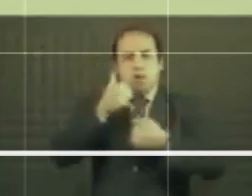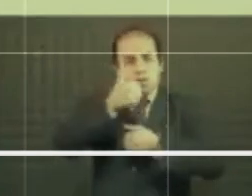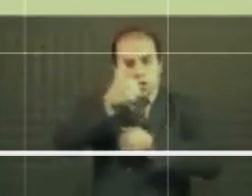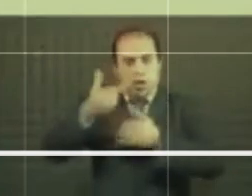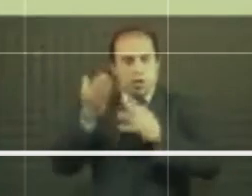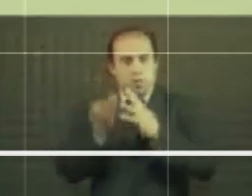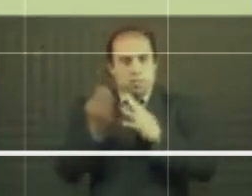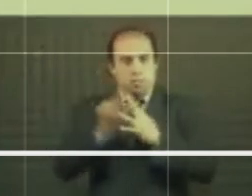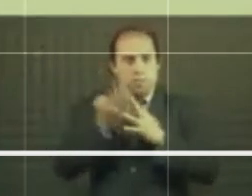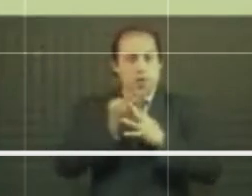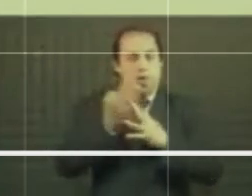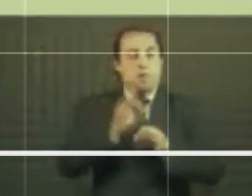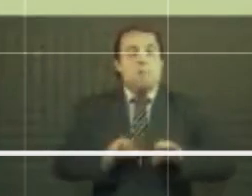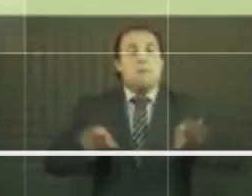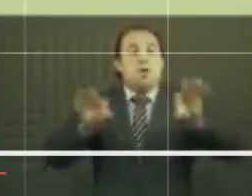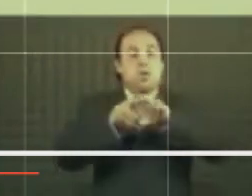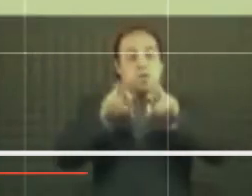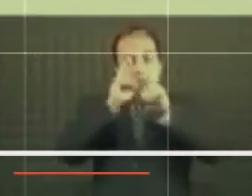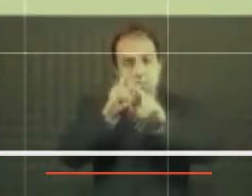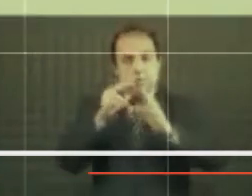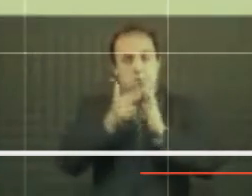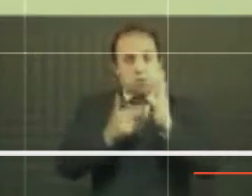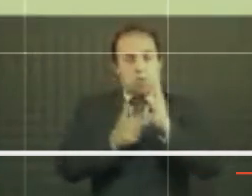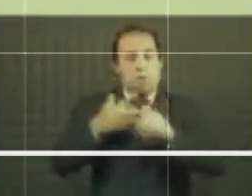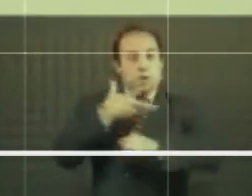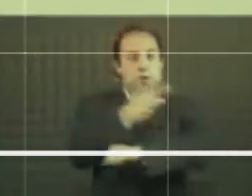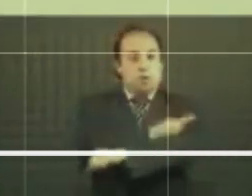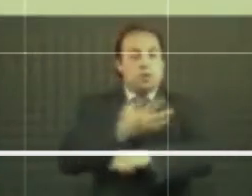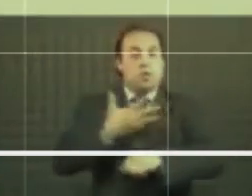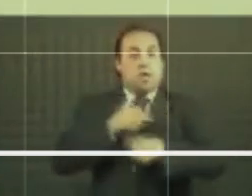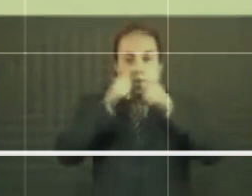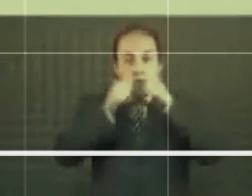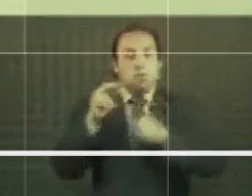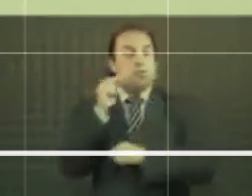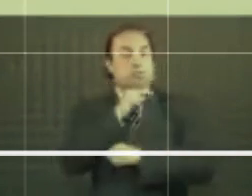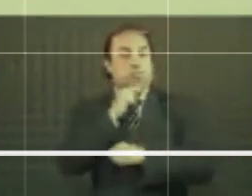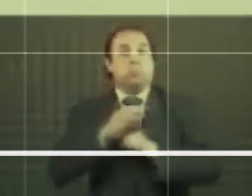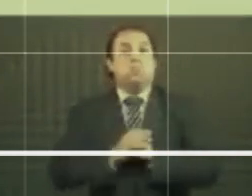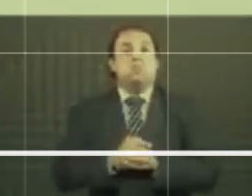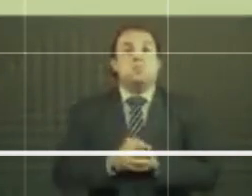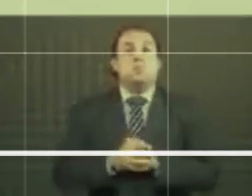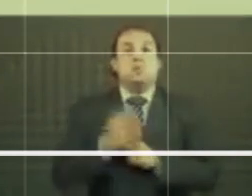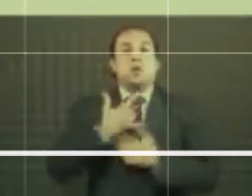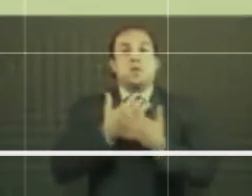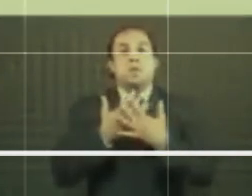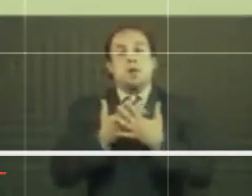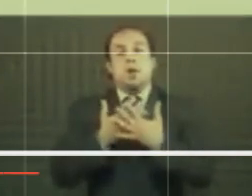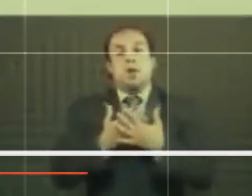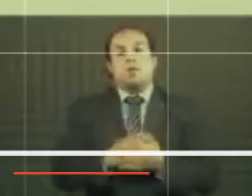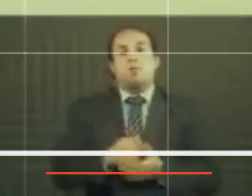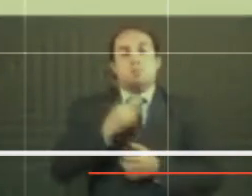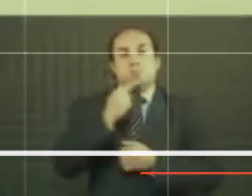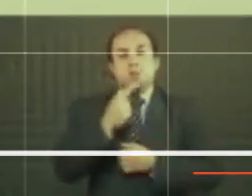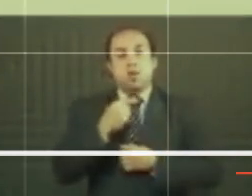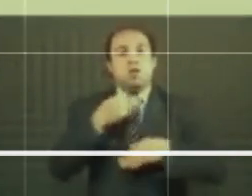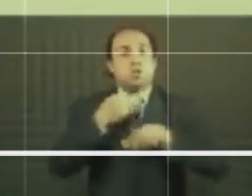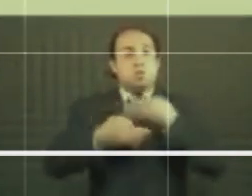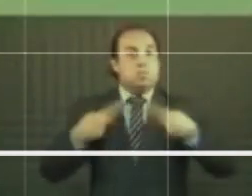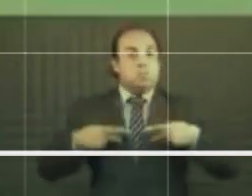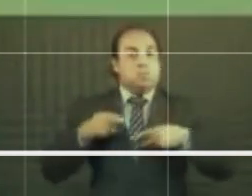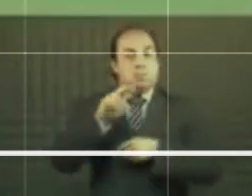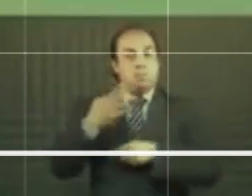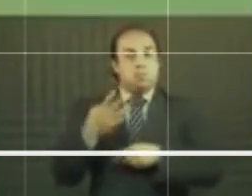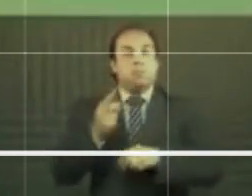Siempre es importante respetar el horario de vacunación, nos permite dar la atención más ágil y que obtengan una espera más cómoda a todas las personas que reciban la segunda